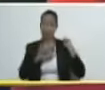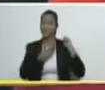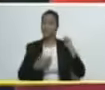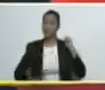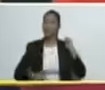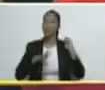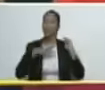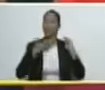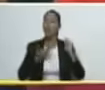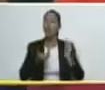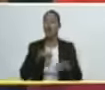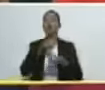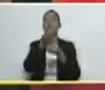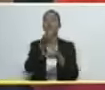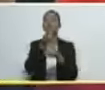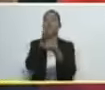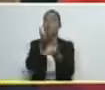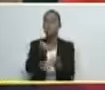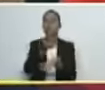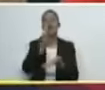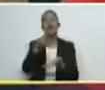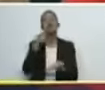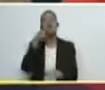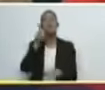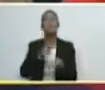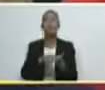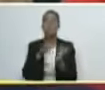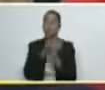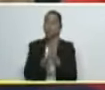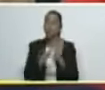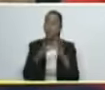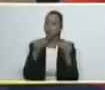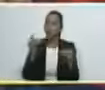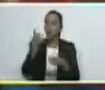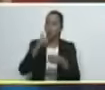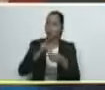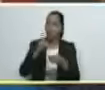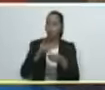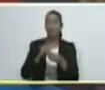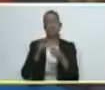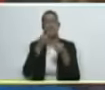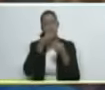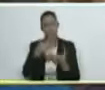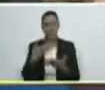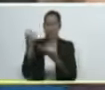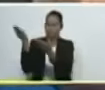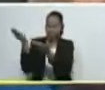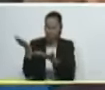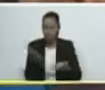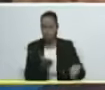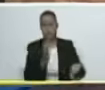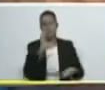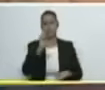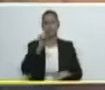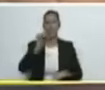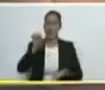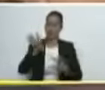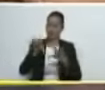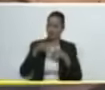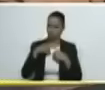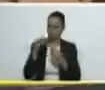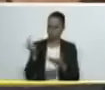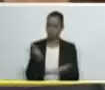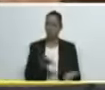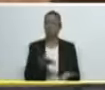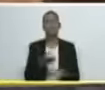expresar y que si cumplen los requisitos serán bien recibidos por el poder electoral. Bienvenidos a cada